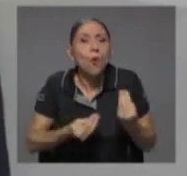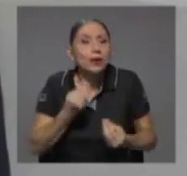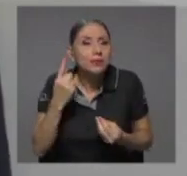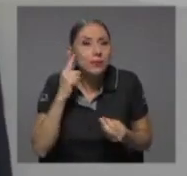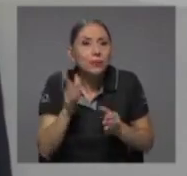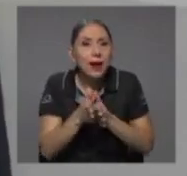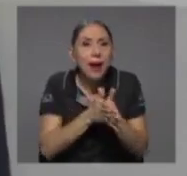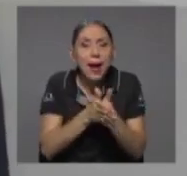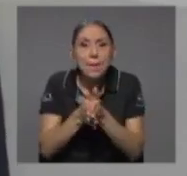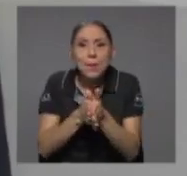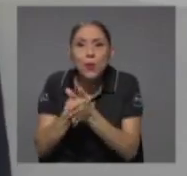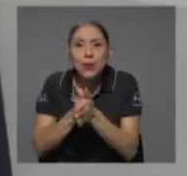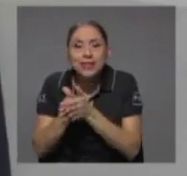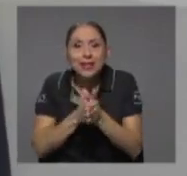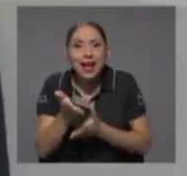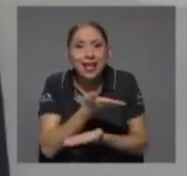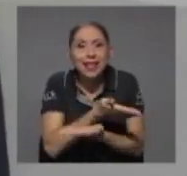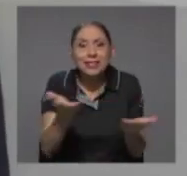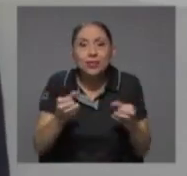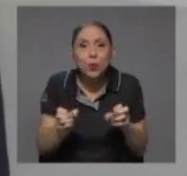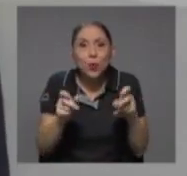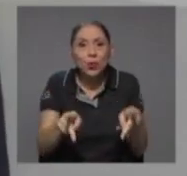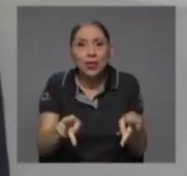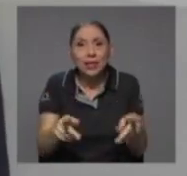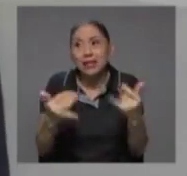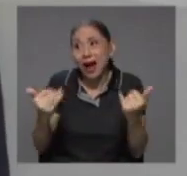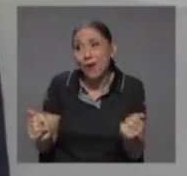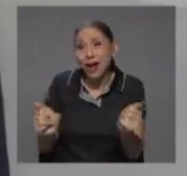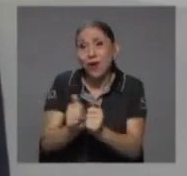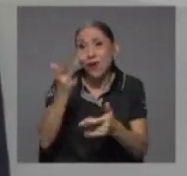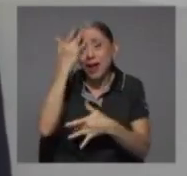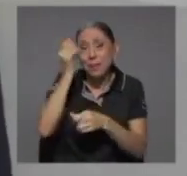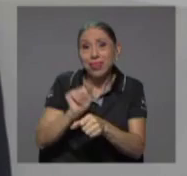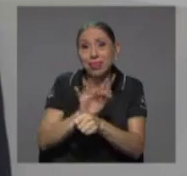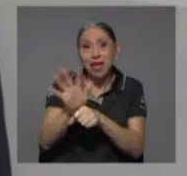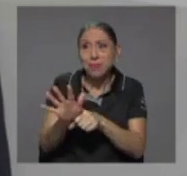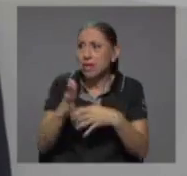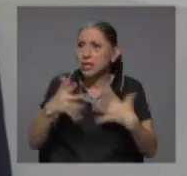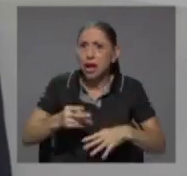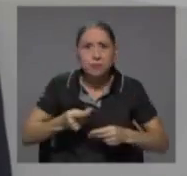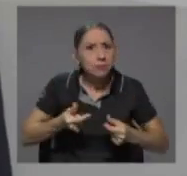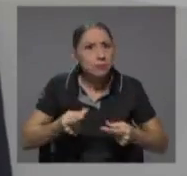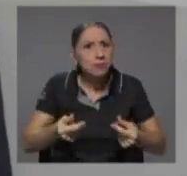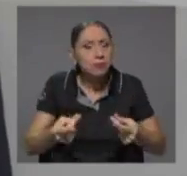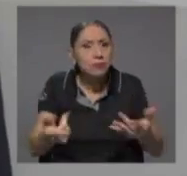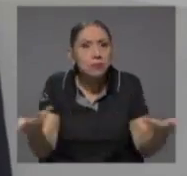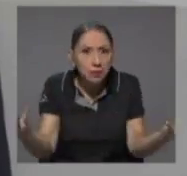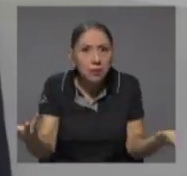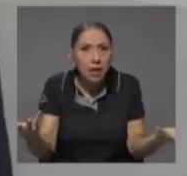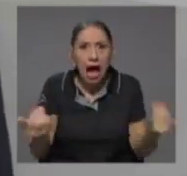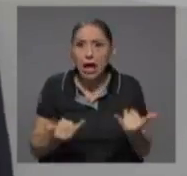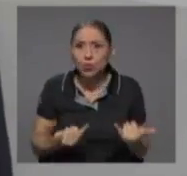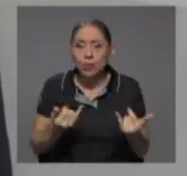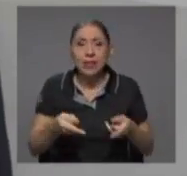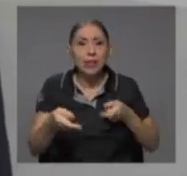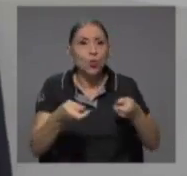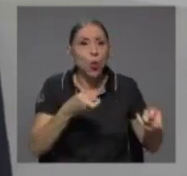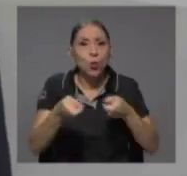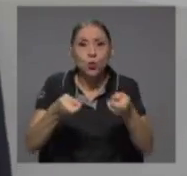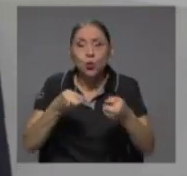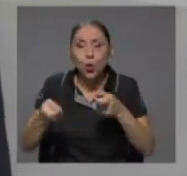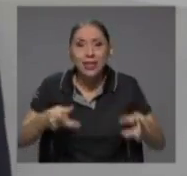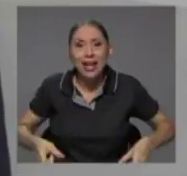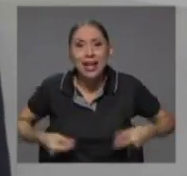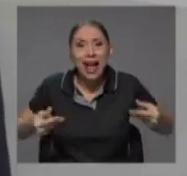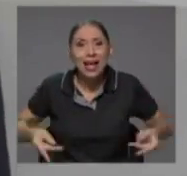aprovechar esas oportunidades? La pandemia yo creo que aceleró bastante eso. Hay un control actualmente de lo que es el gasto